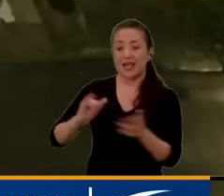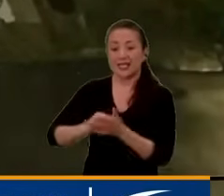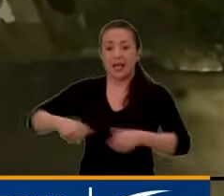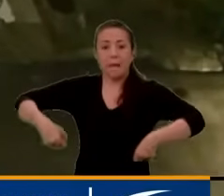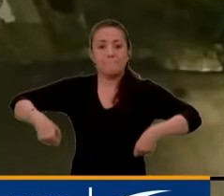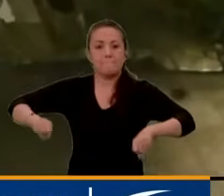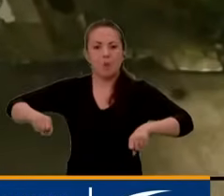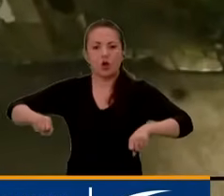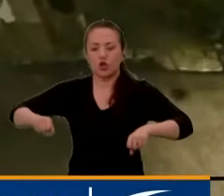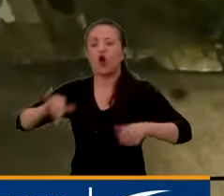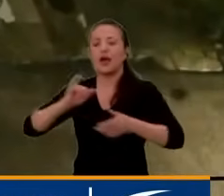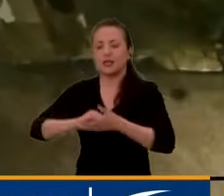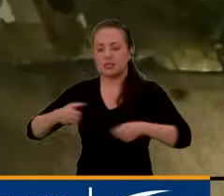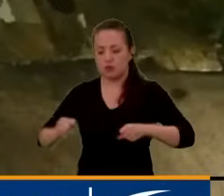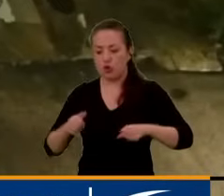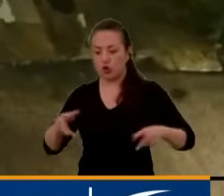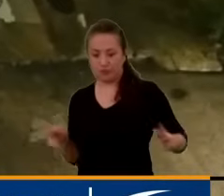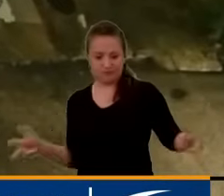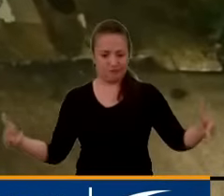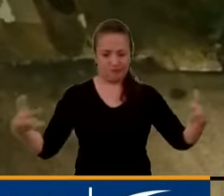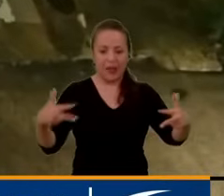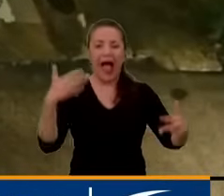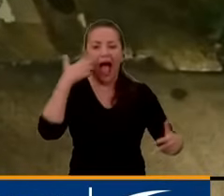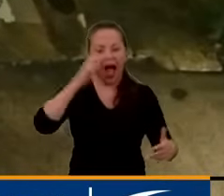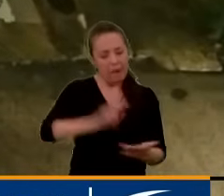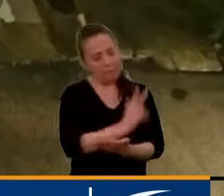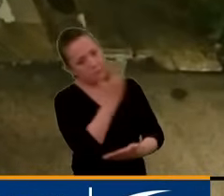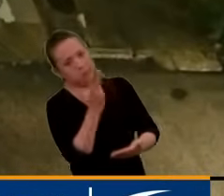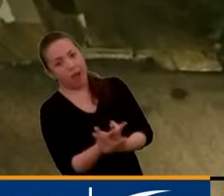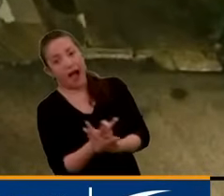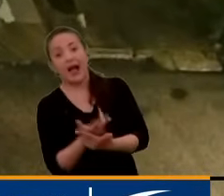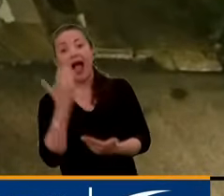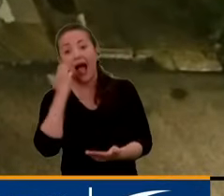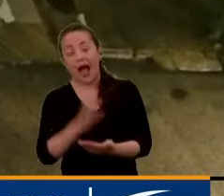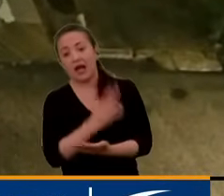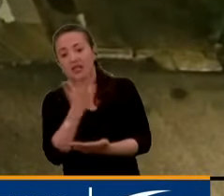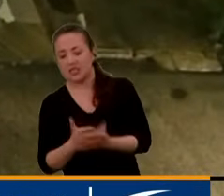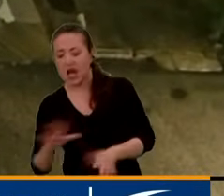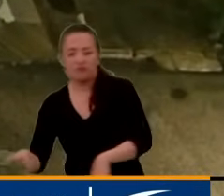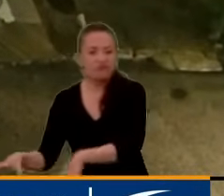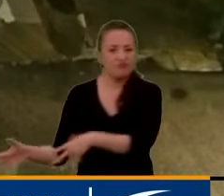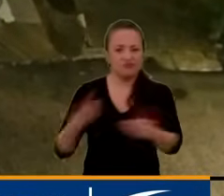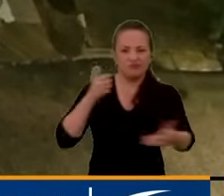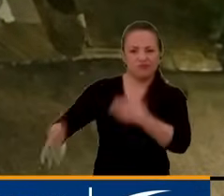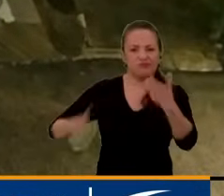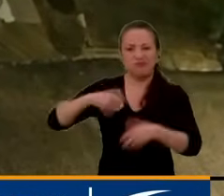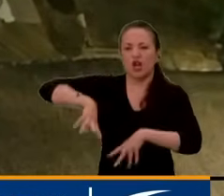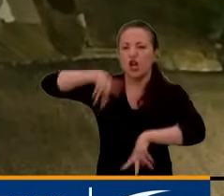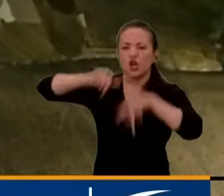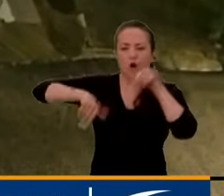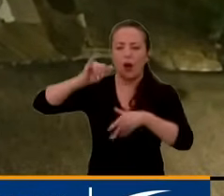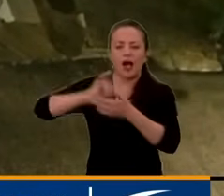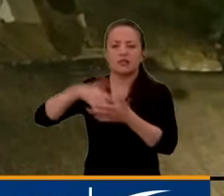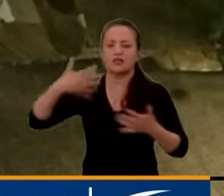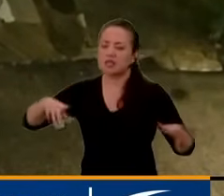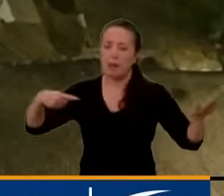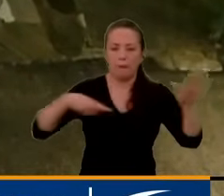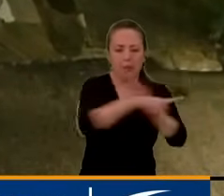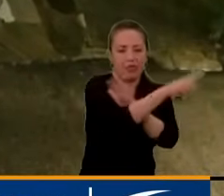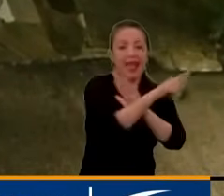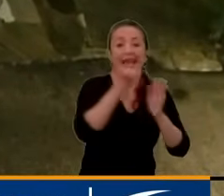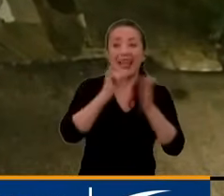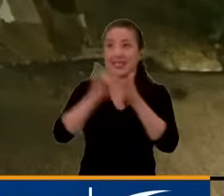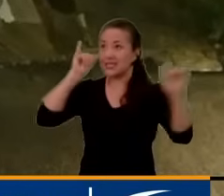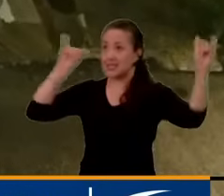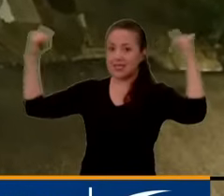motocicleta, cerraron a las mujeres para hacerlas caer. Una vez allí en el piso, las despojaron de todas sus pertenencias y huyeron. Este material